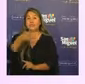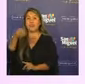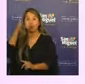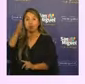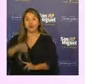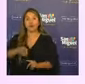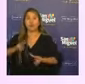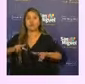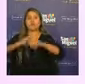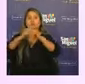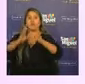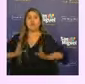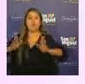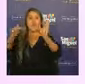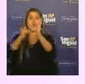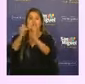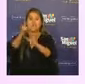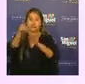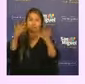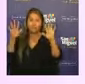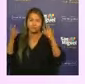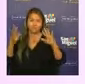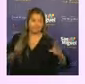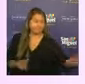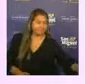edificios y ahí...